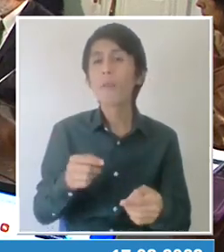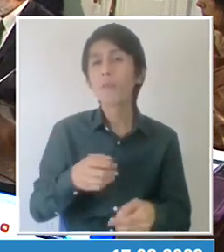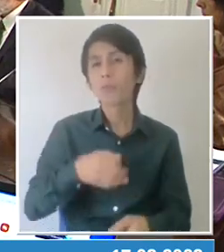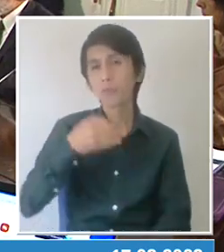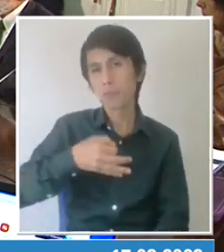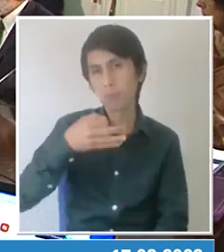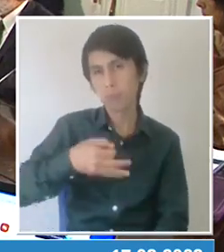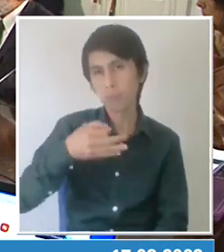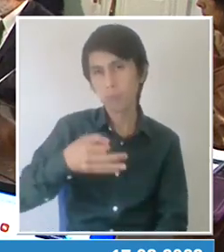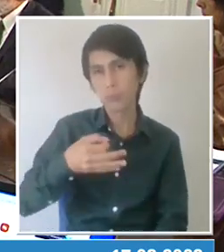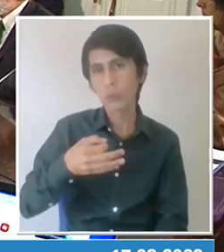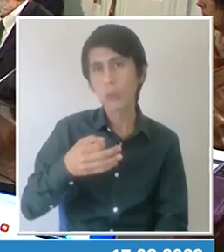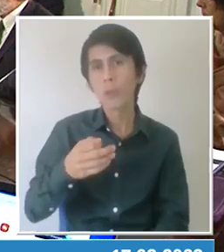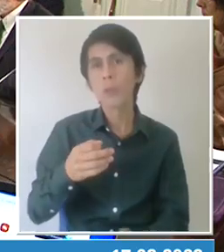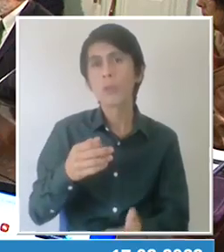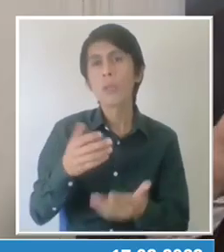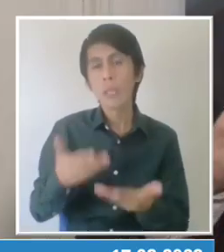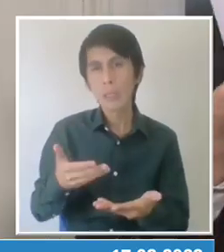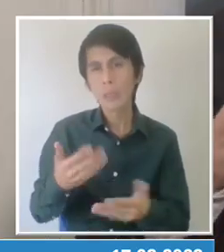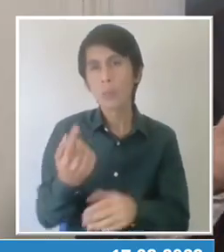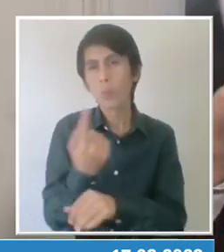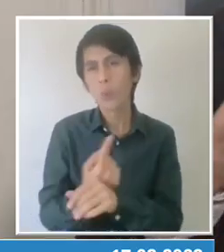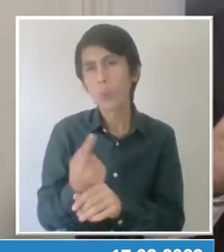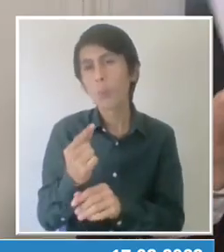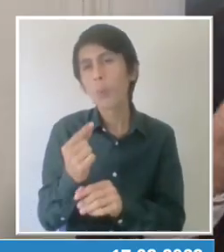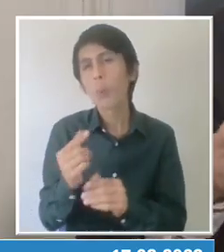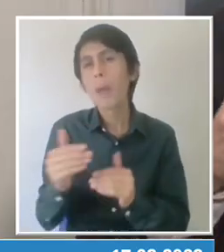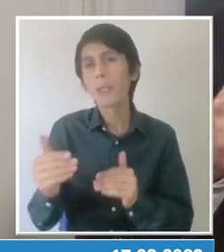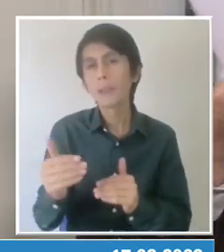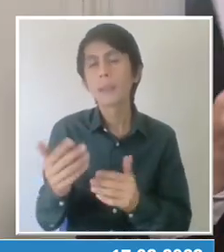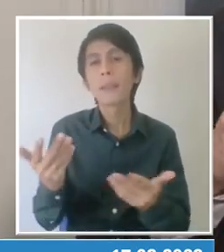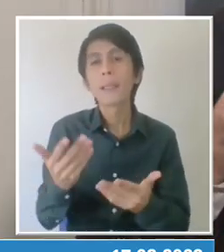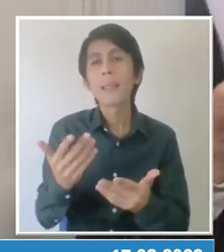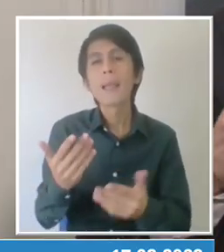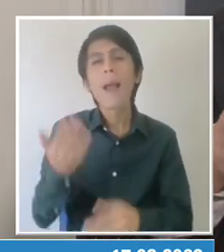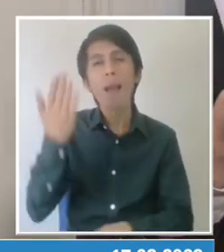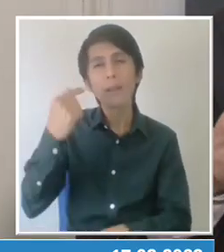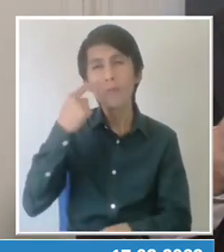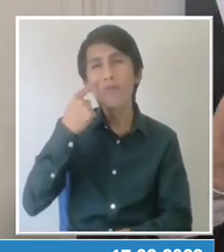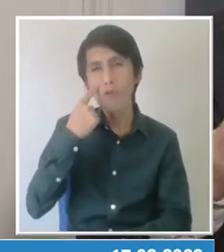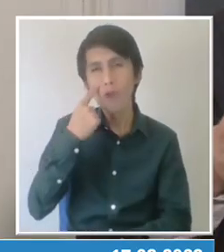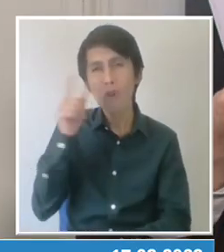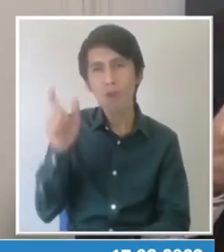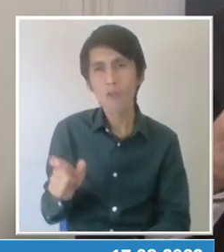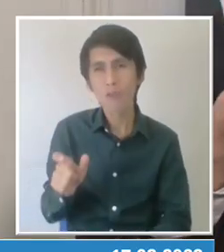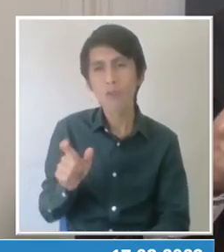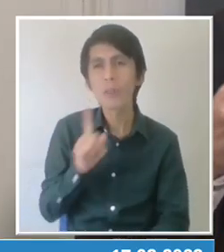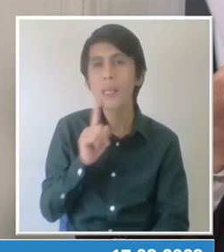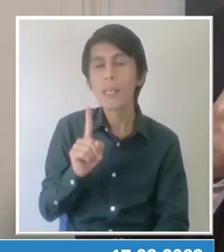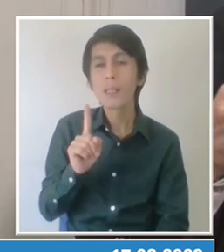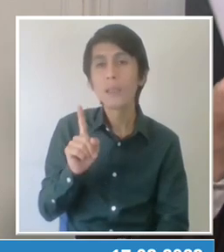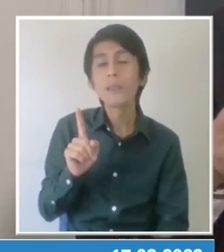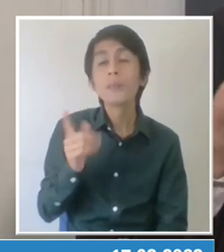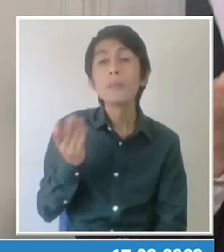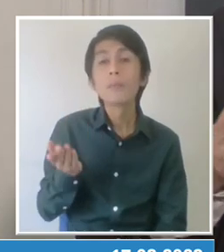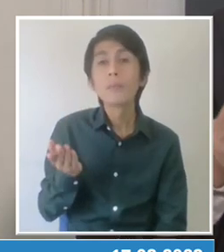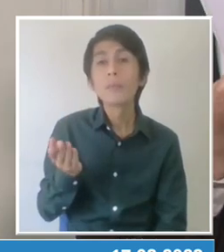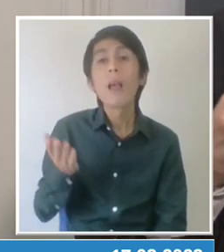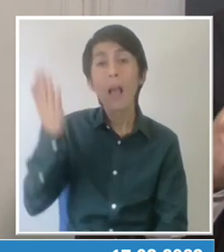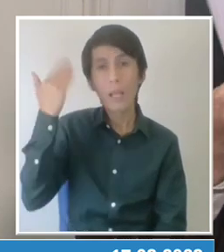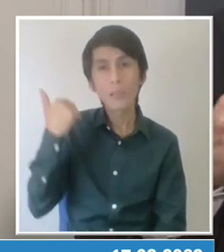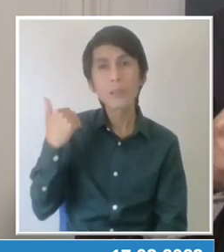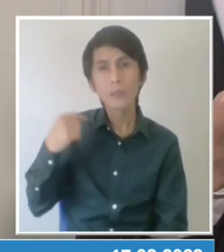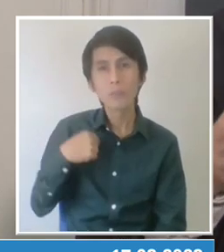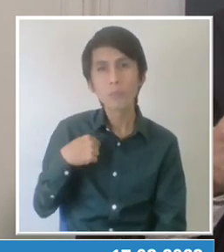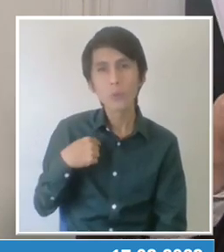más con mi antigua conocida, a la cual inicié en sus trabajos en la